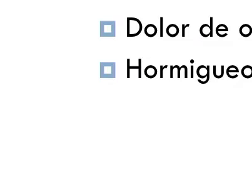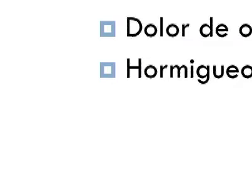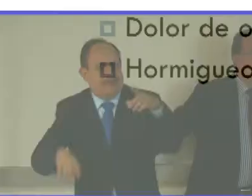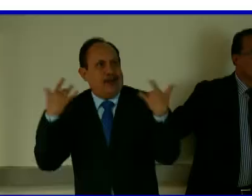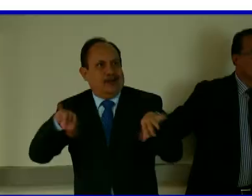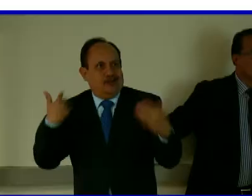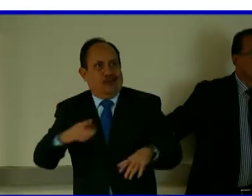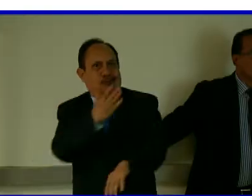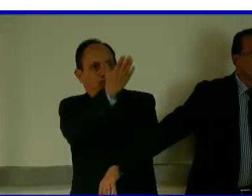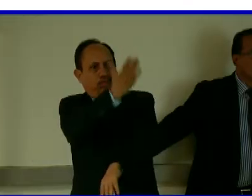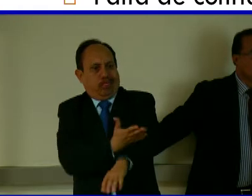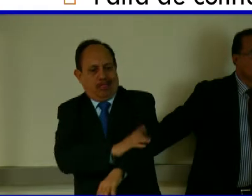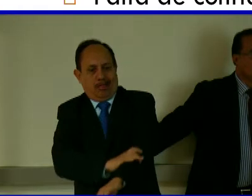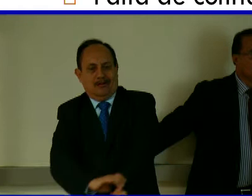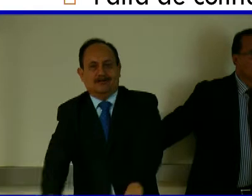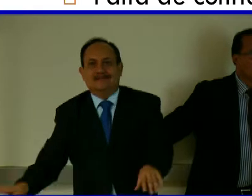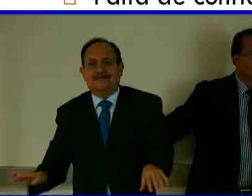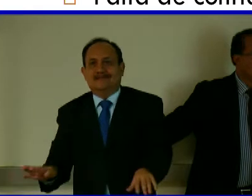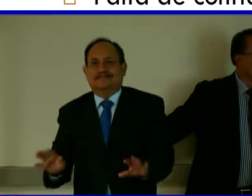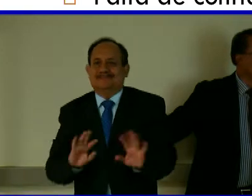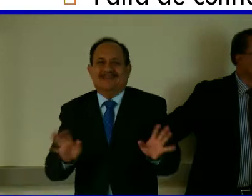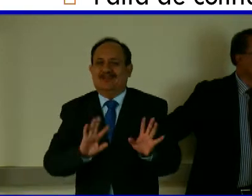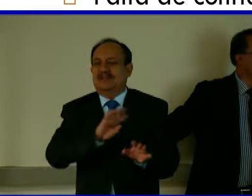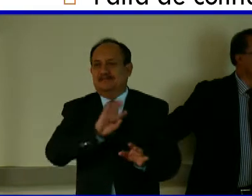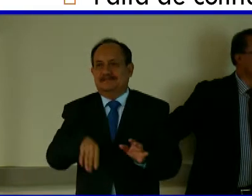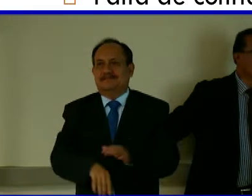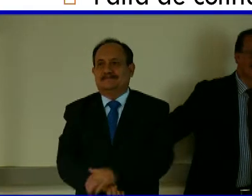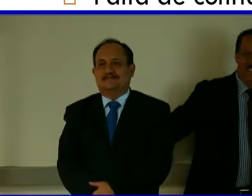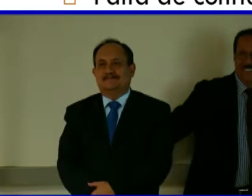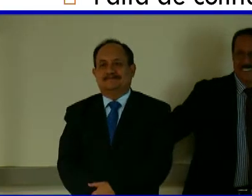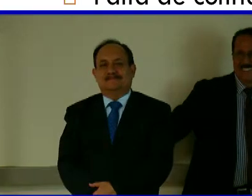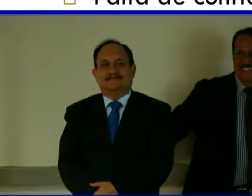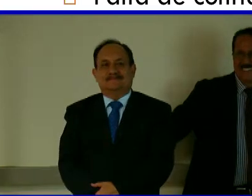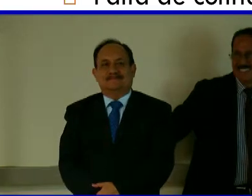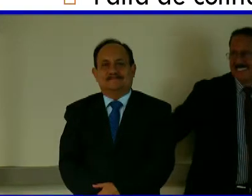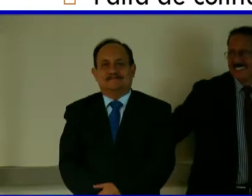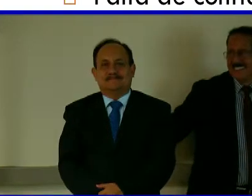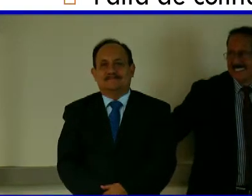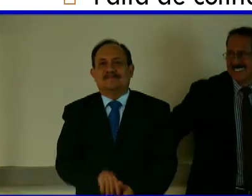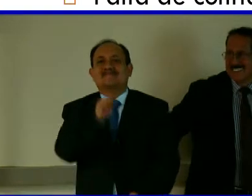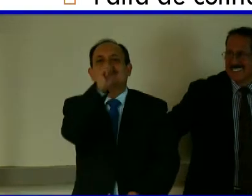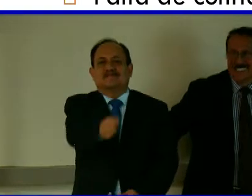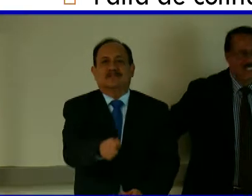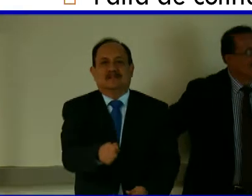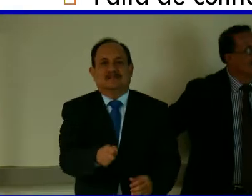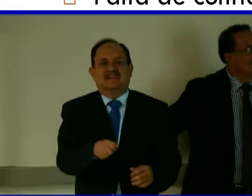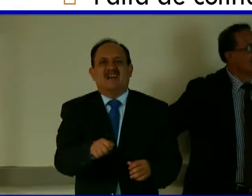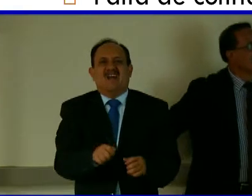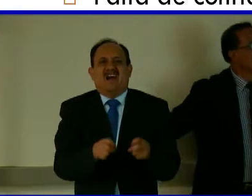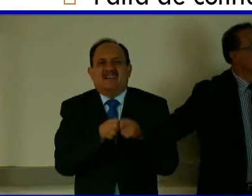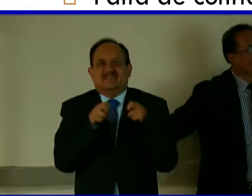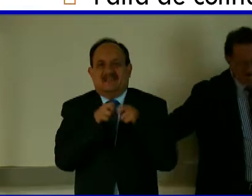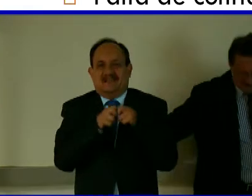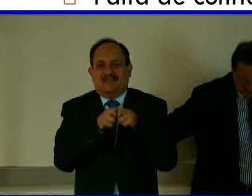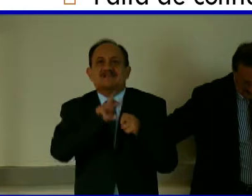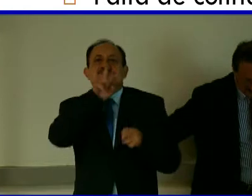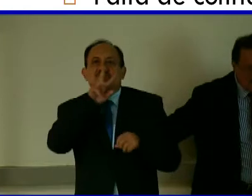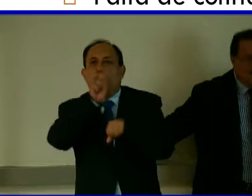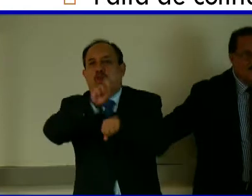no, olvídate de eso, no te vas a morir. La definición de ansiedad: preocupaciones